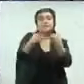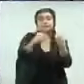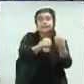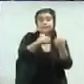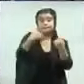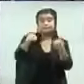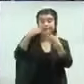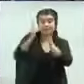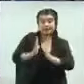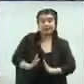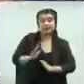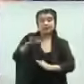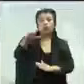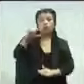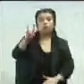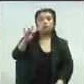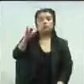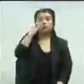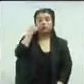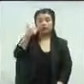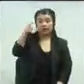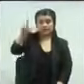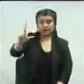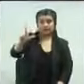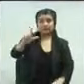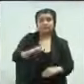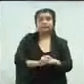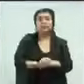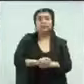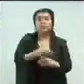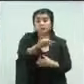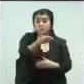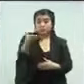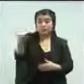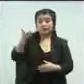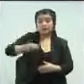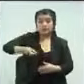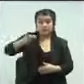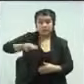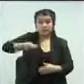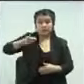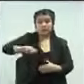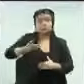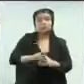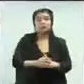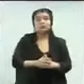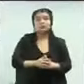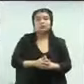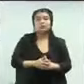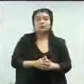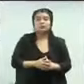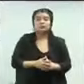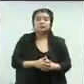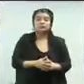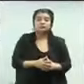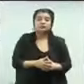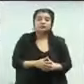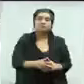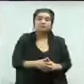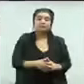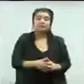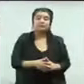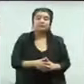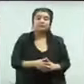Suriano. Gracias, ministro, presidente, honorables diputados. Gracias por la pregunta, diputado Edín. Efectivamente,